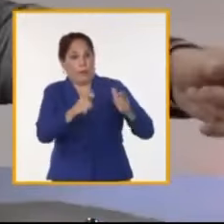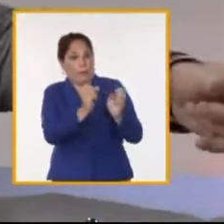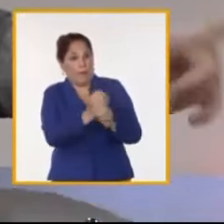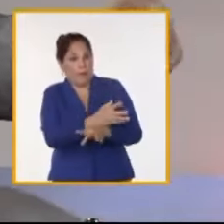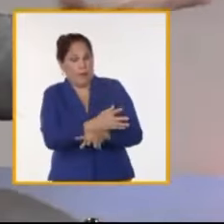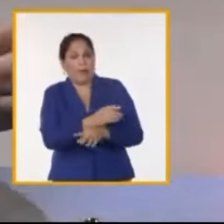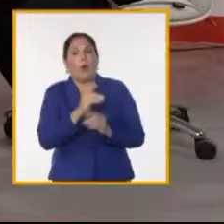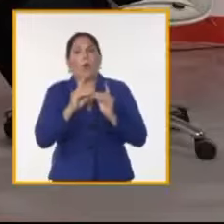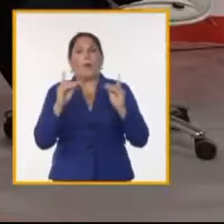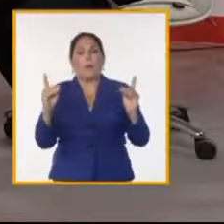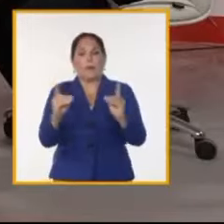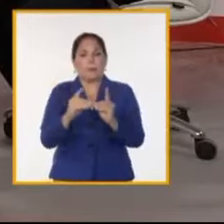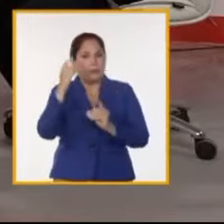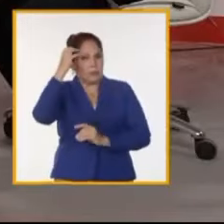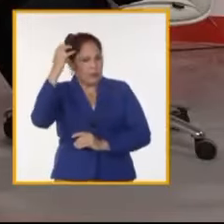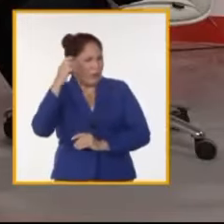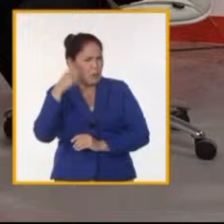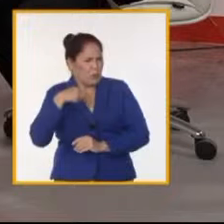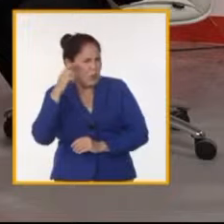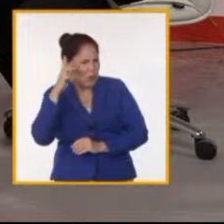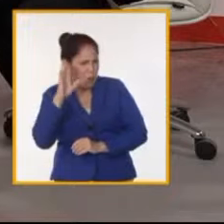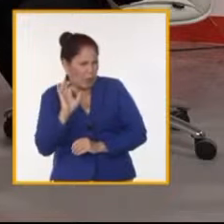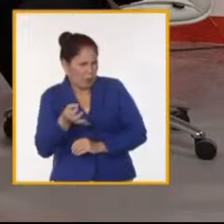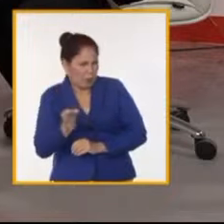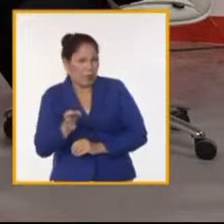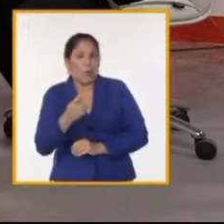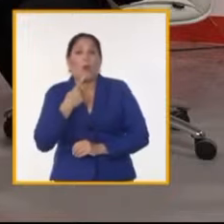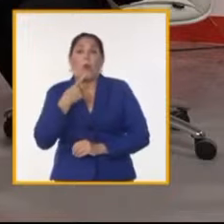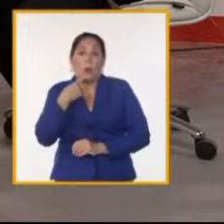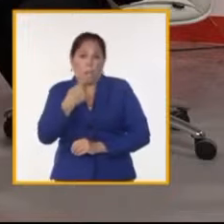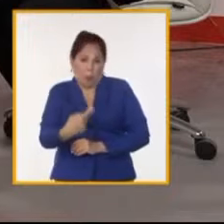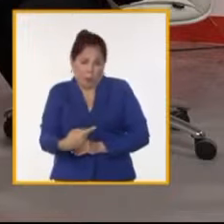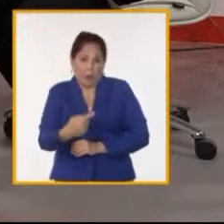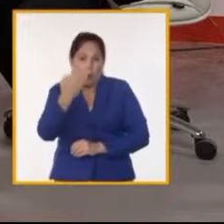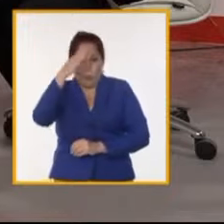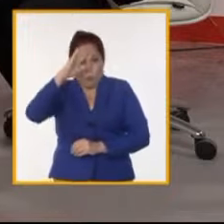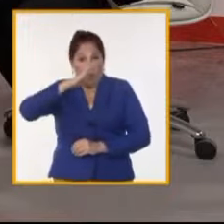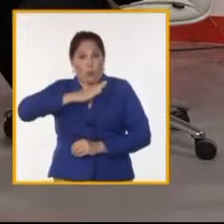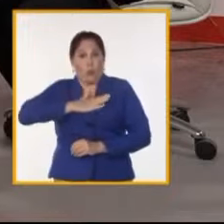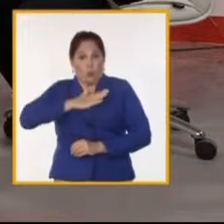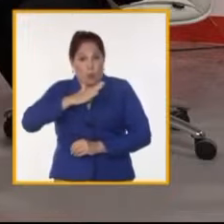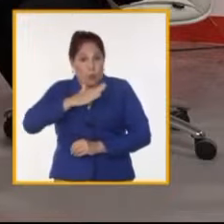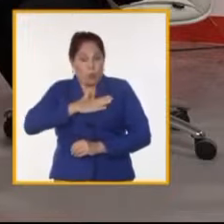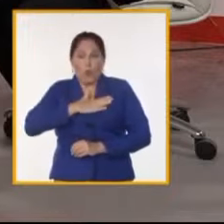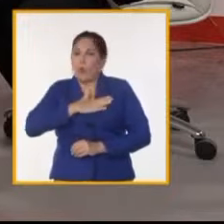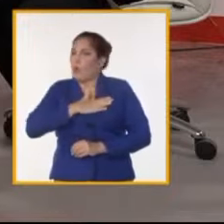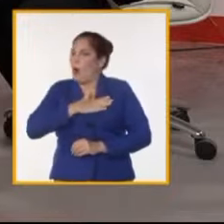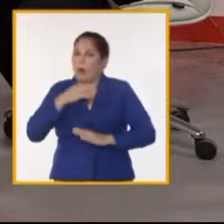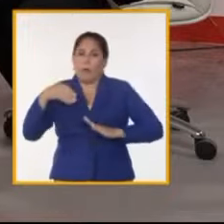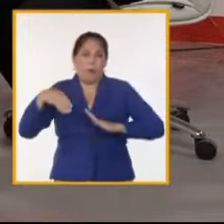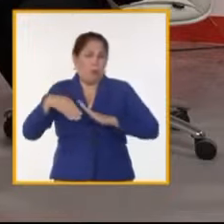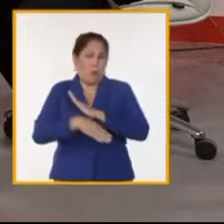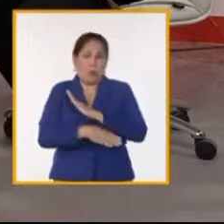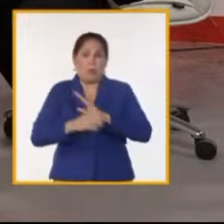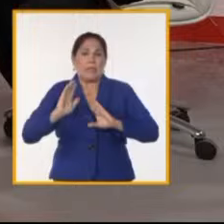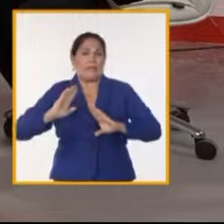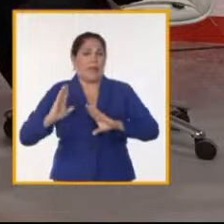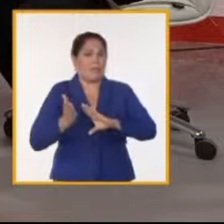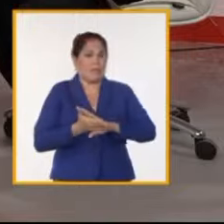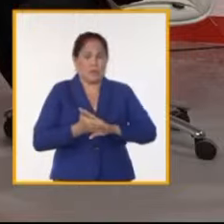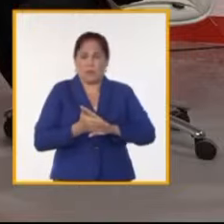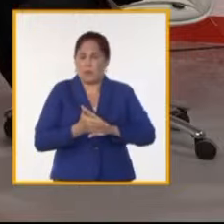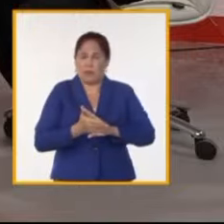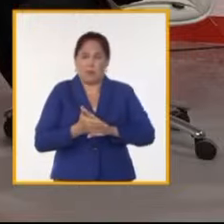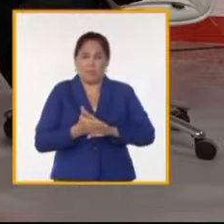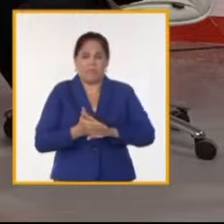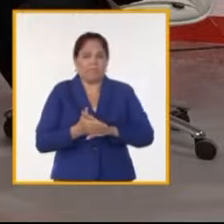Blanca departamento de estado no recuerdo bien Exacto lo dijo o sea Cuba está sometida a un embargo como como ellos le llaman extremo